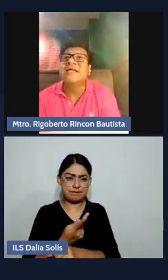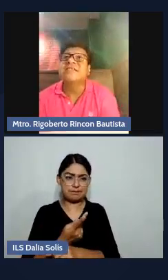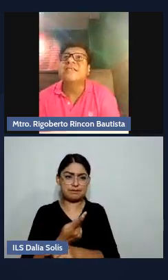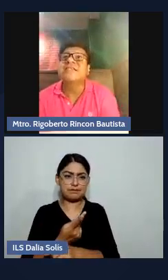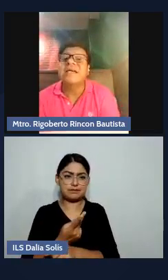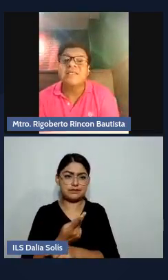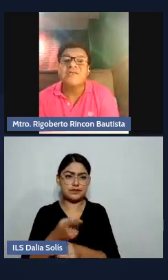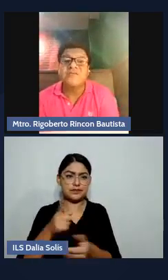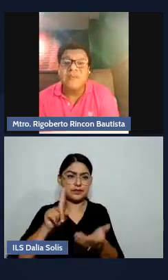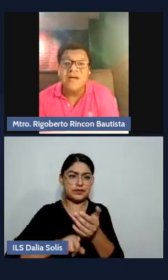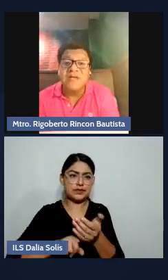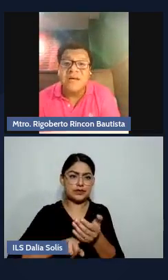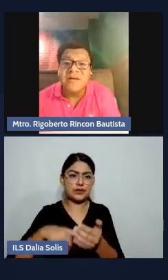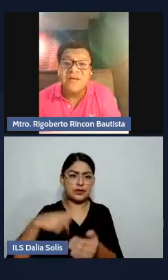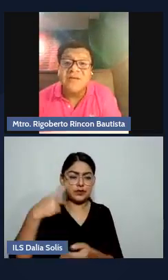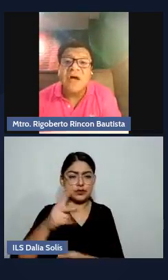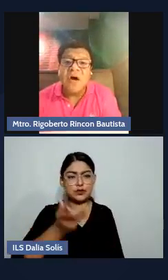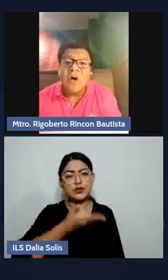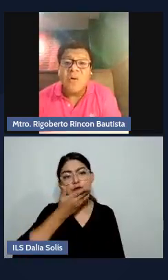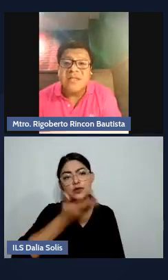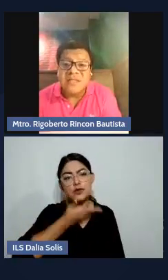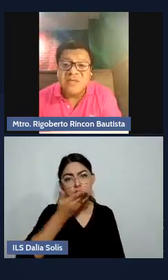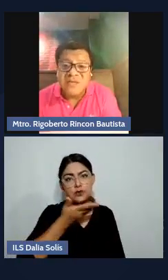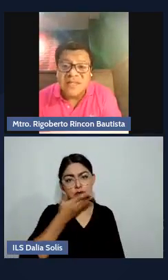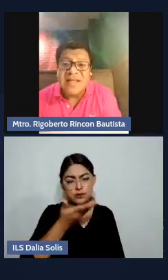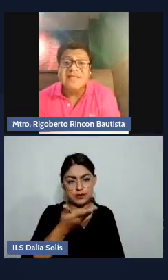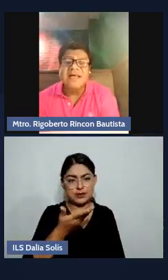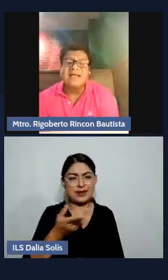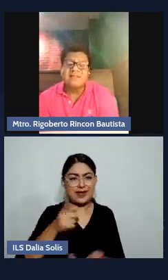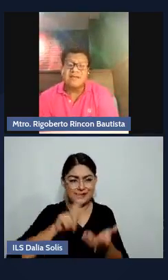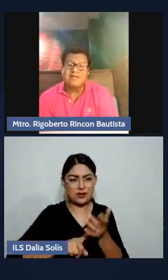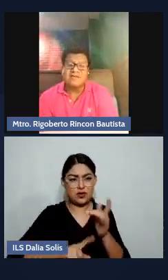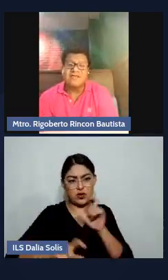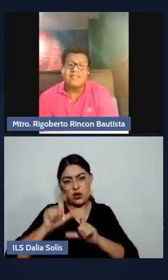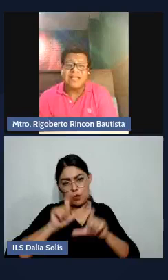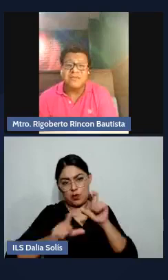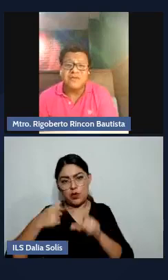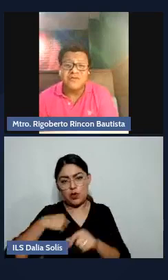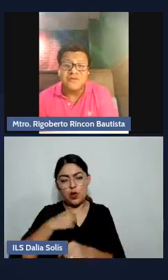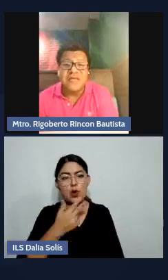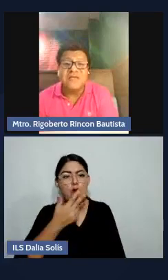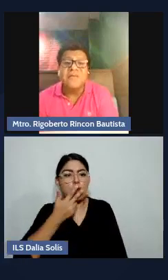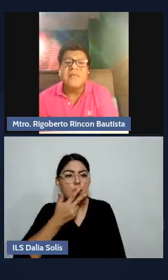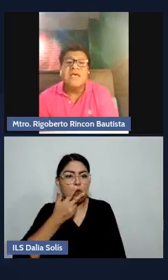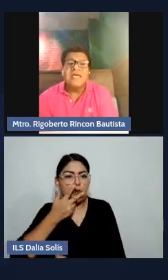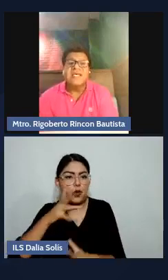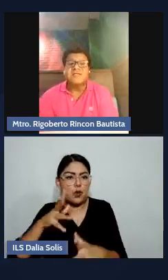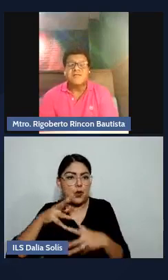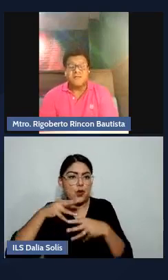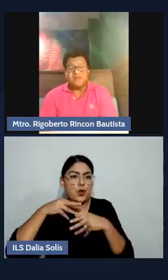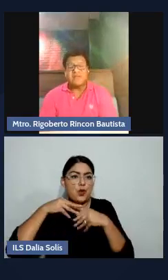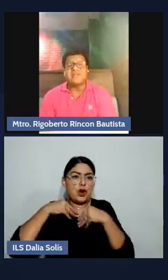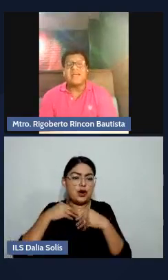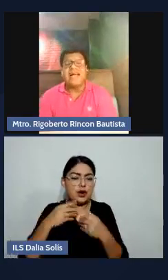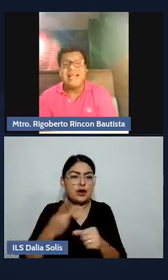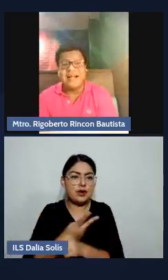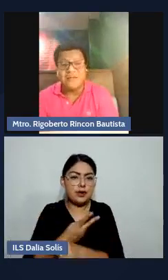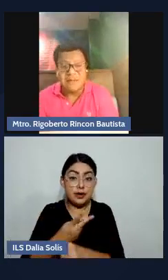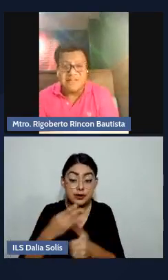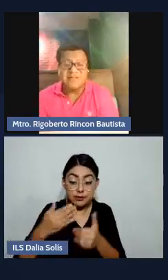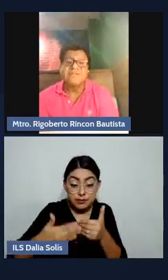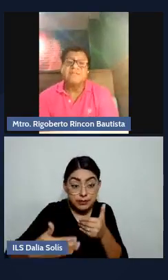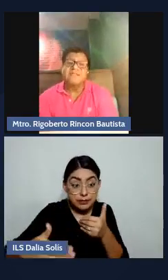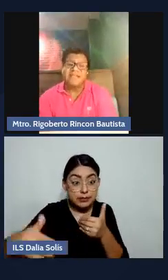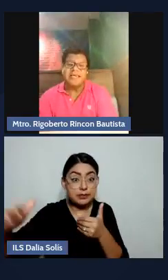estos malos hábitos o estas sustancias que nosotros estamos consumiendo y que son los efectos a largo plazo.